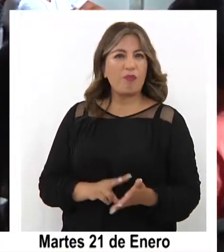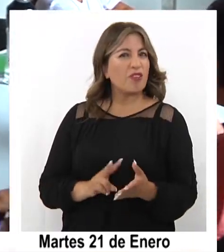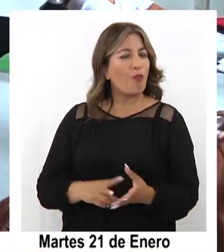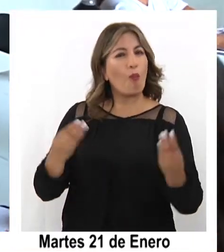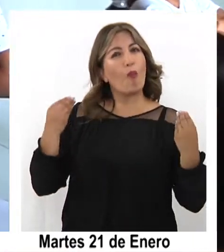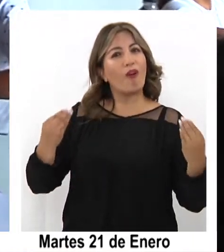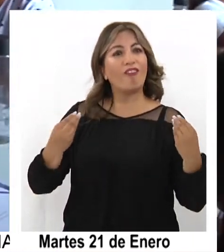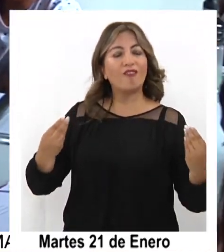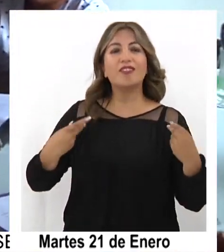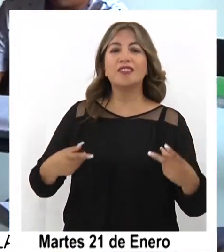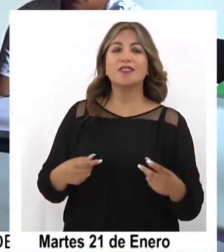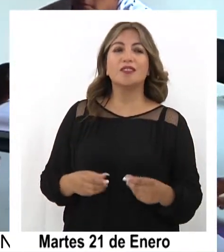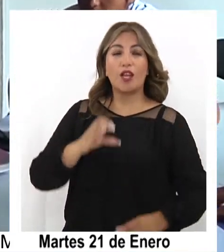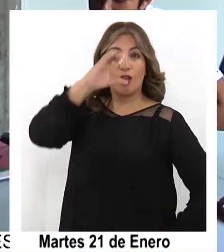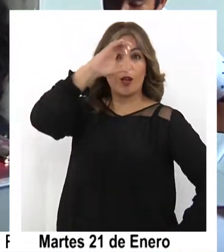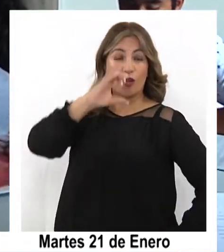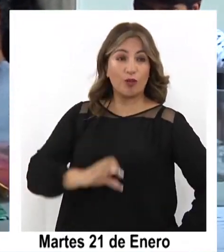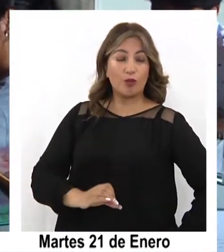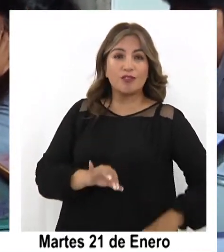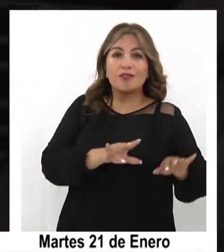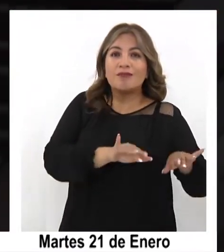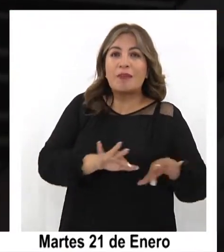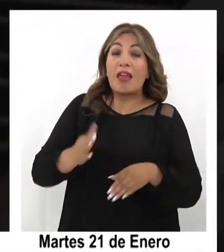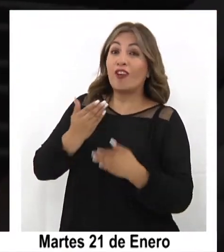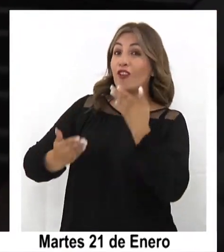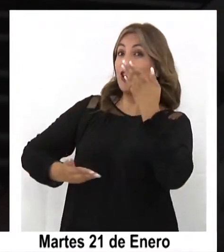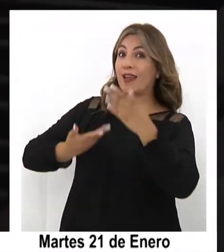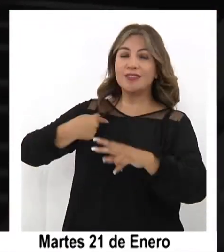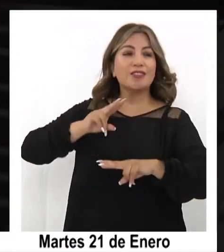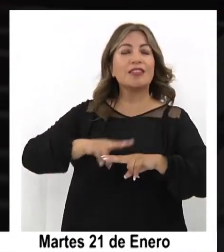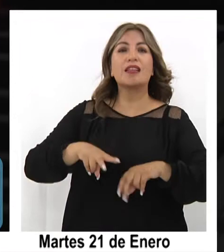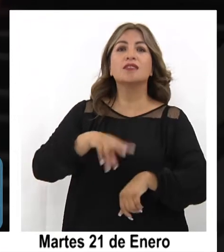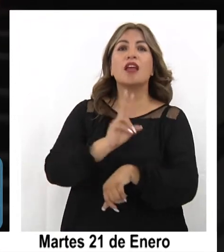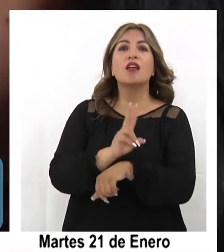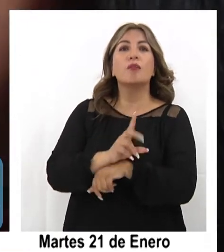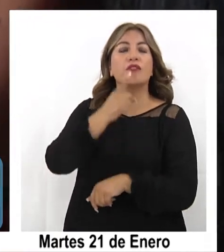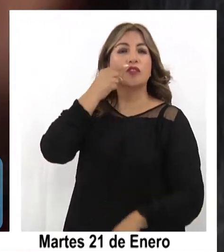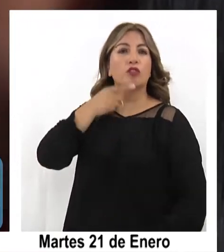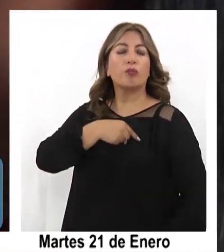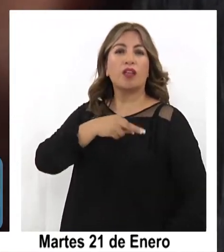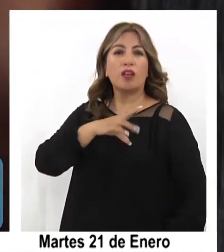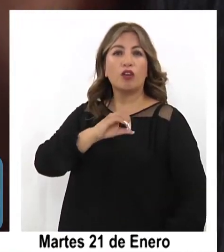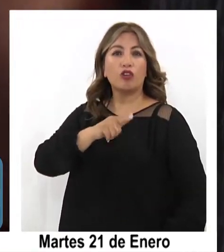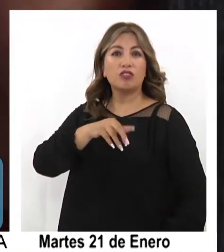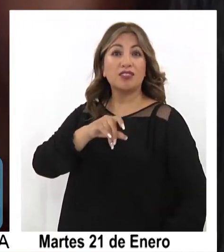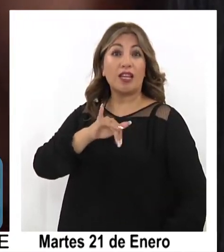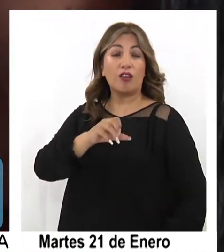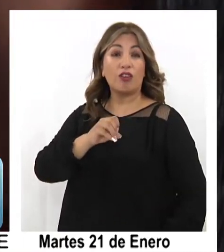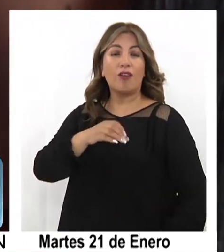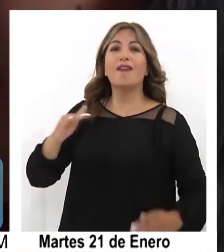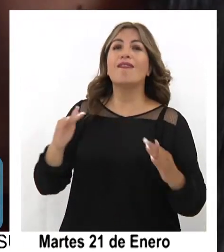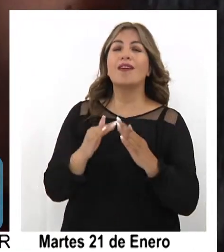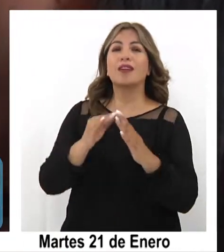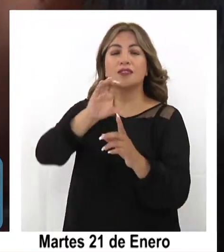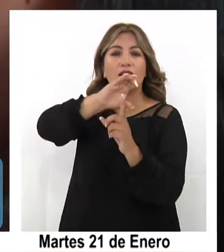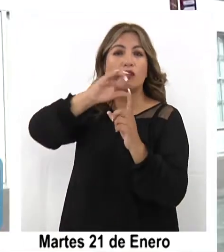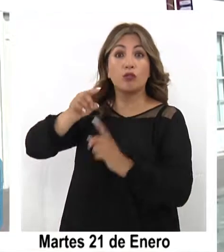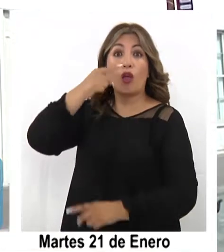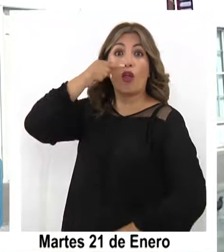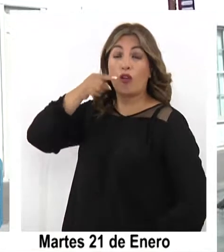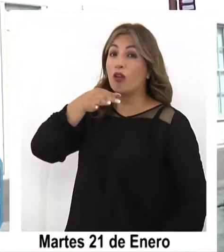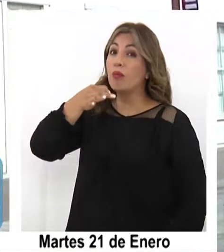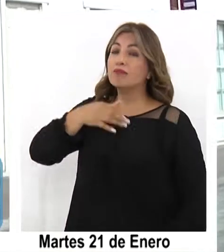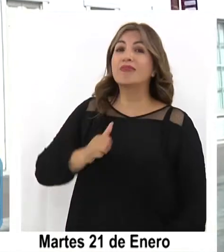Un verdadero éxito acompañó a los cursos de piano y canto que dictó el profesor Gonzalo Calle en Casa de la